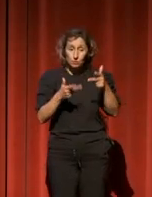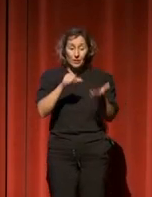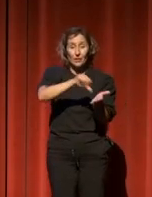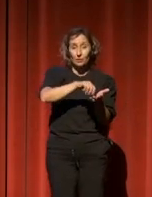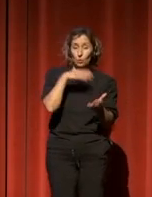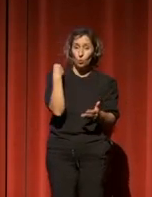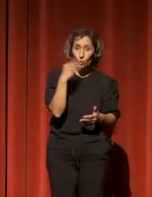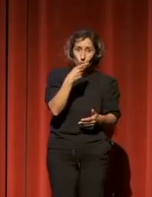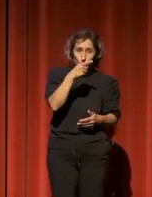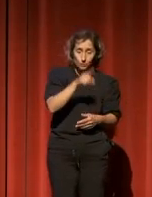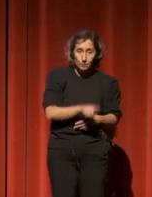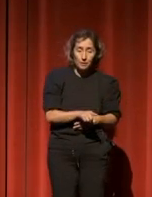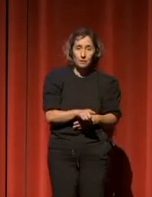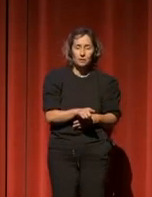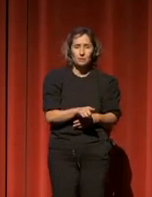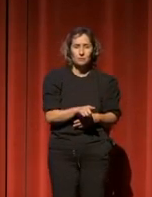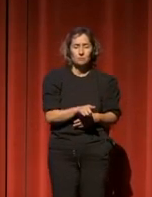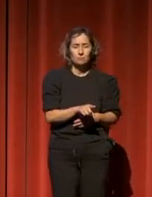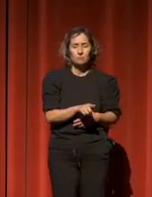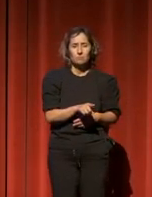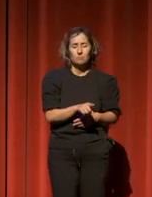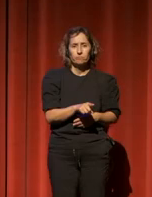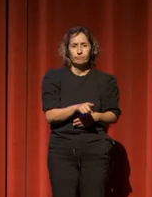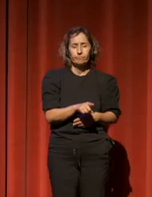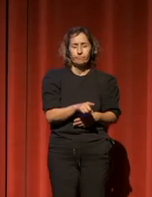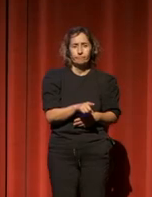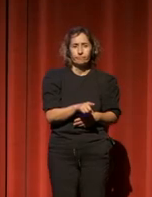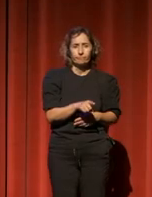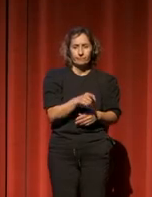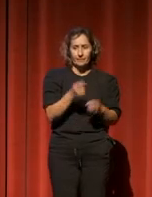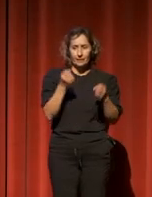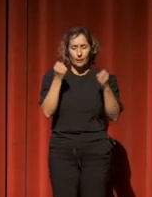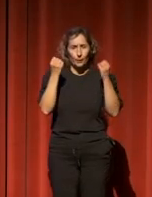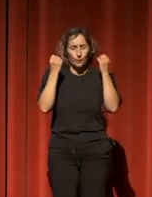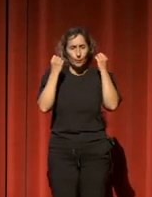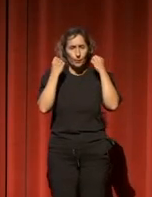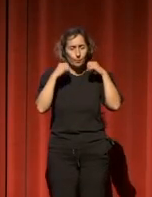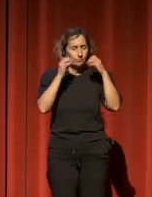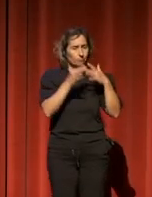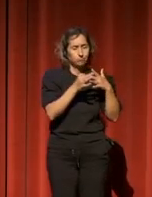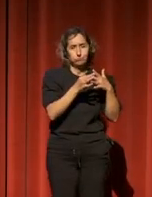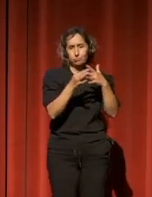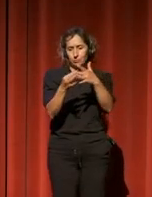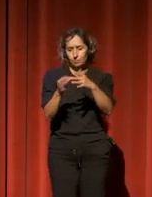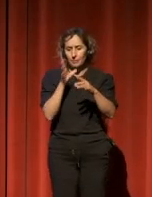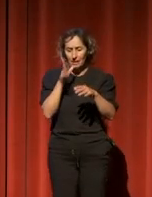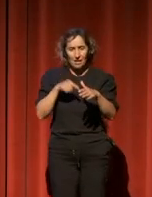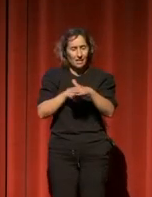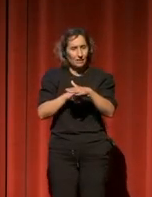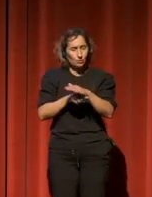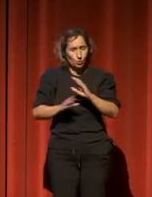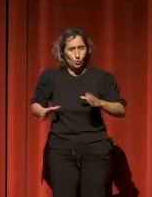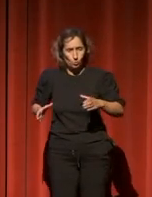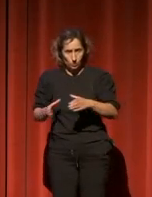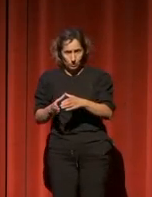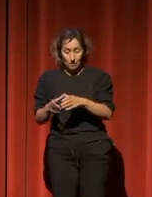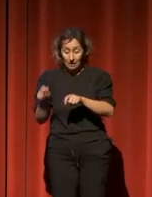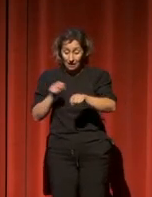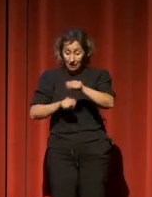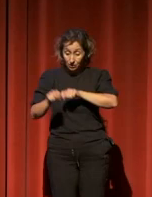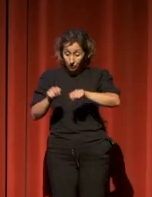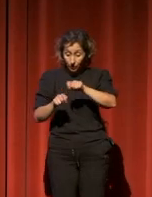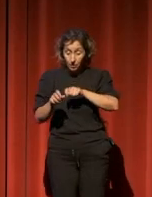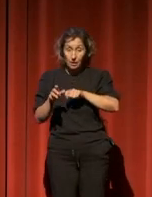juventud eh Son pioneras e estas prácticas de de gestión comunitaria no de existencia de asociaciones